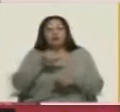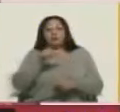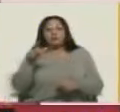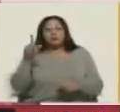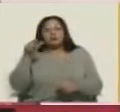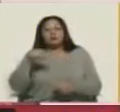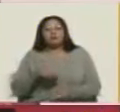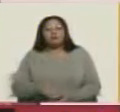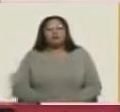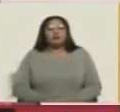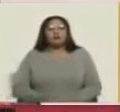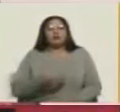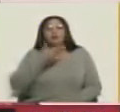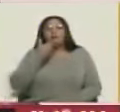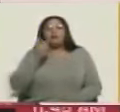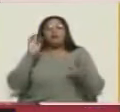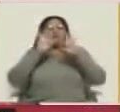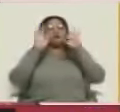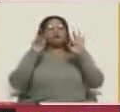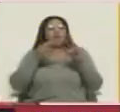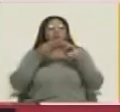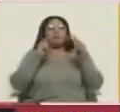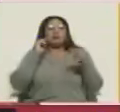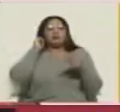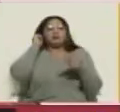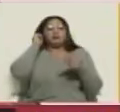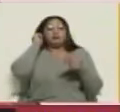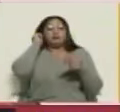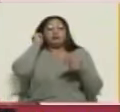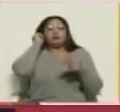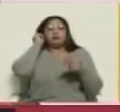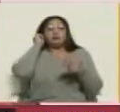Es el mejor instrumento de paz.